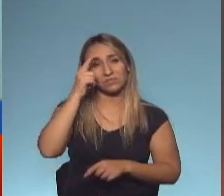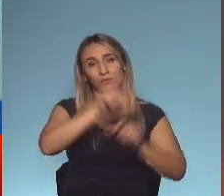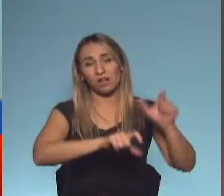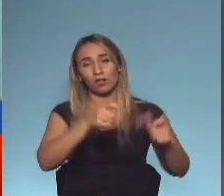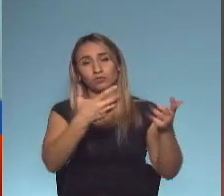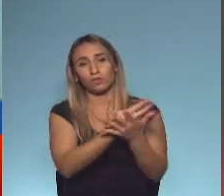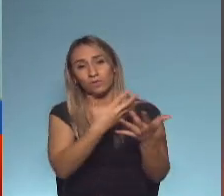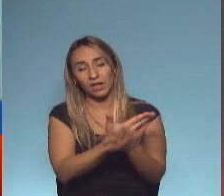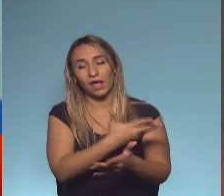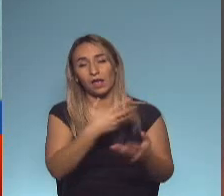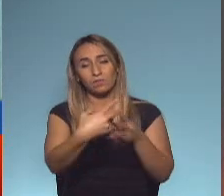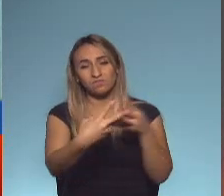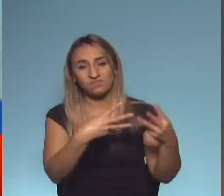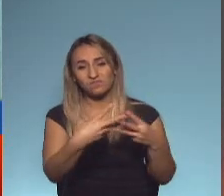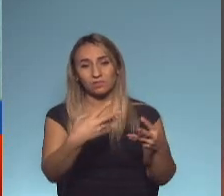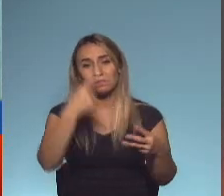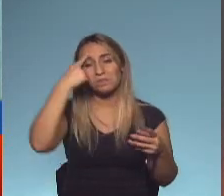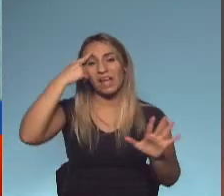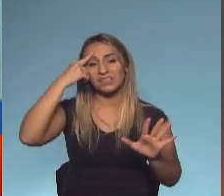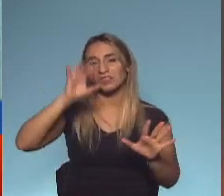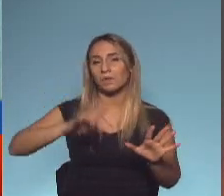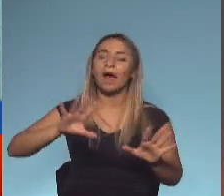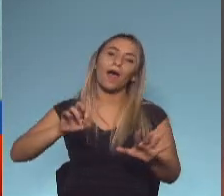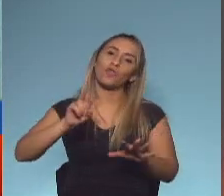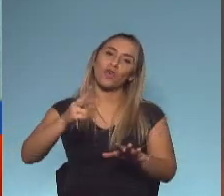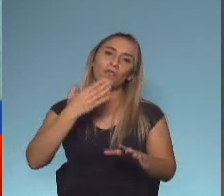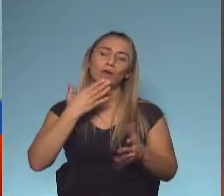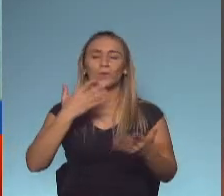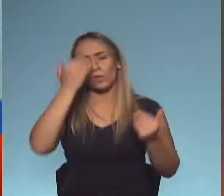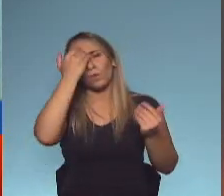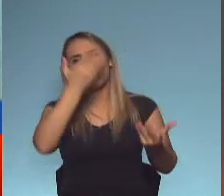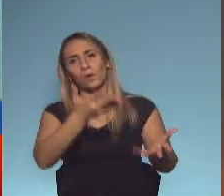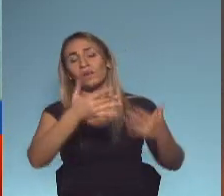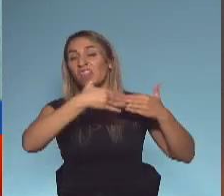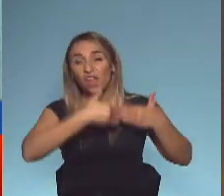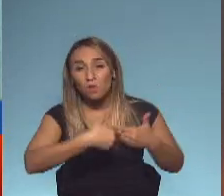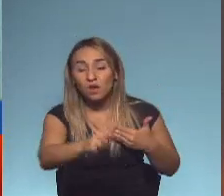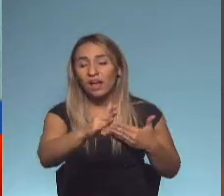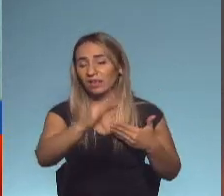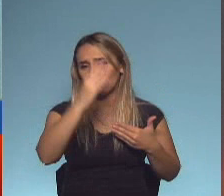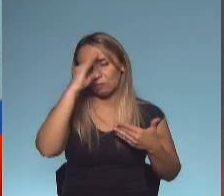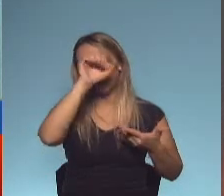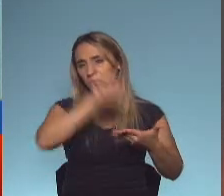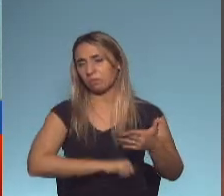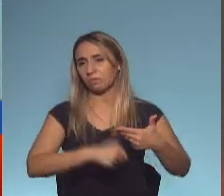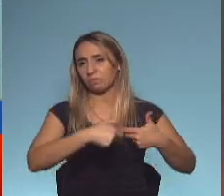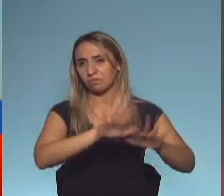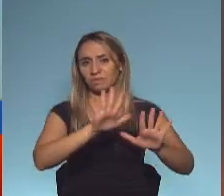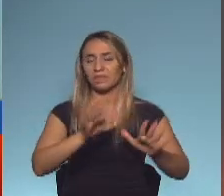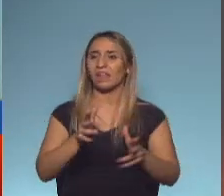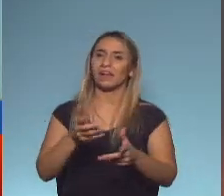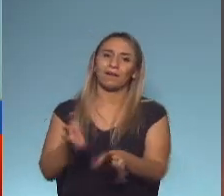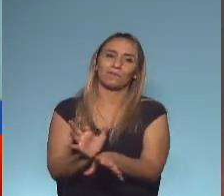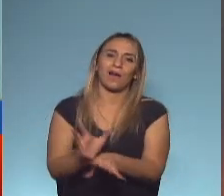su paso por las Malvinas solamente un día por año, el 2 de abril. Y después le da la situación como para hacer humor. No hay